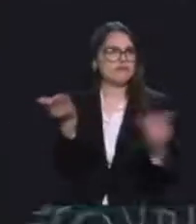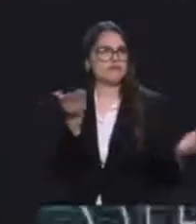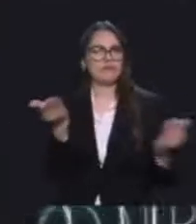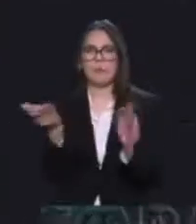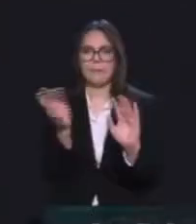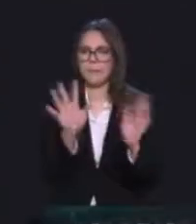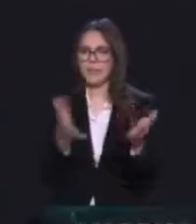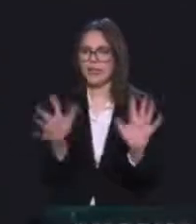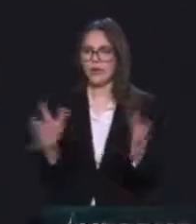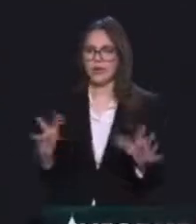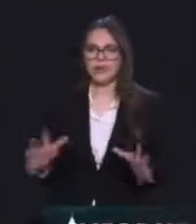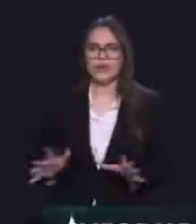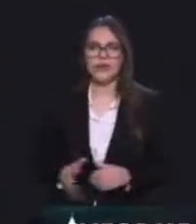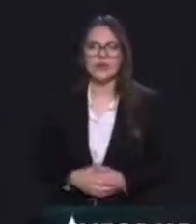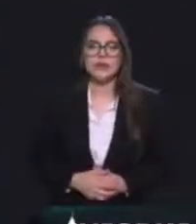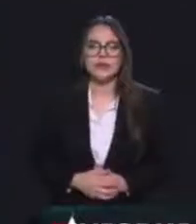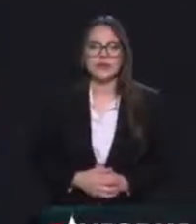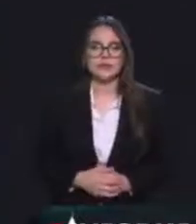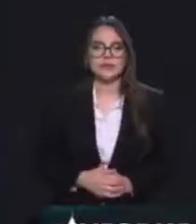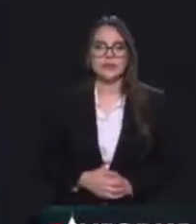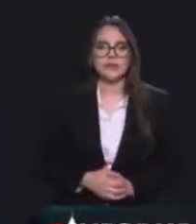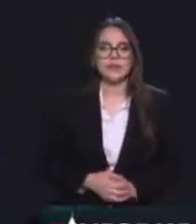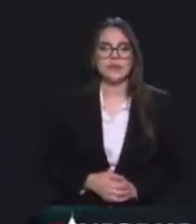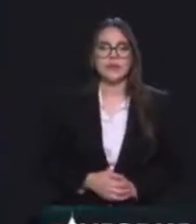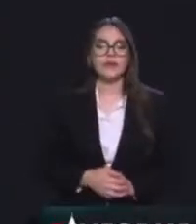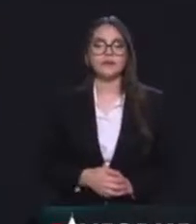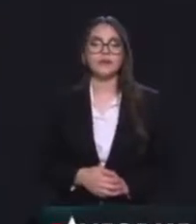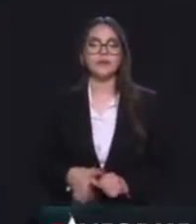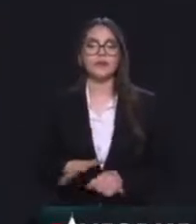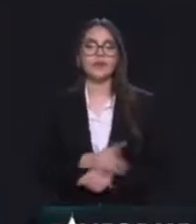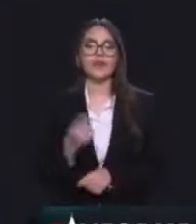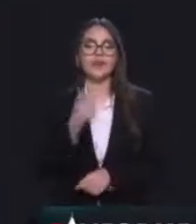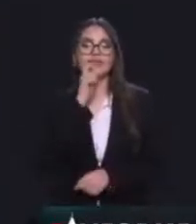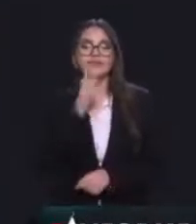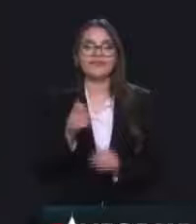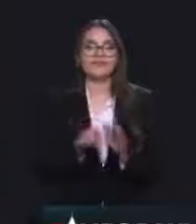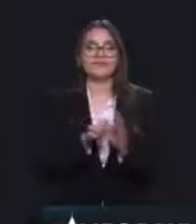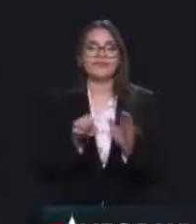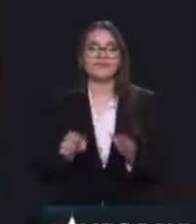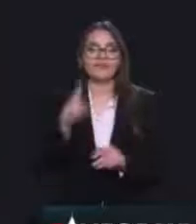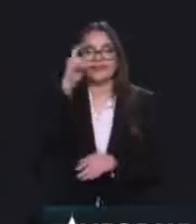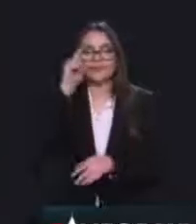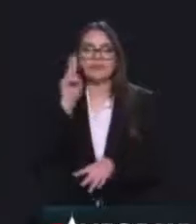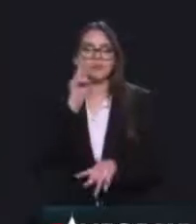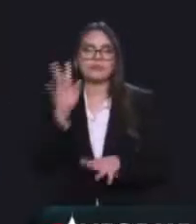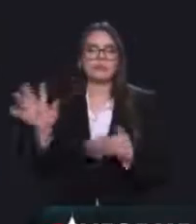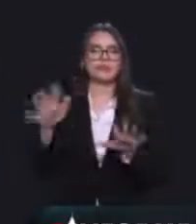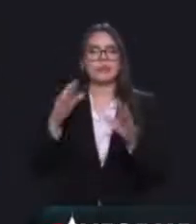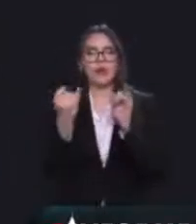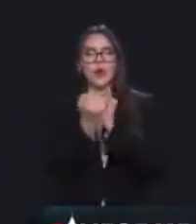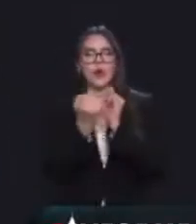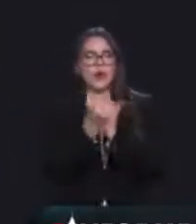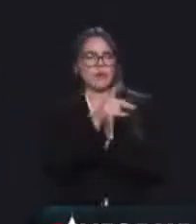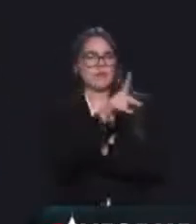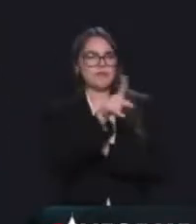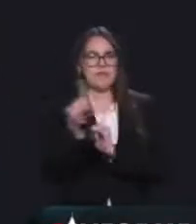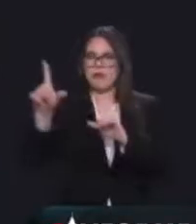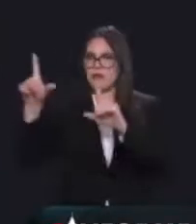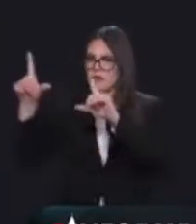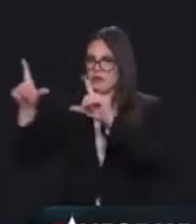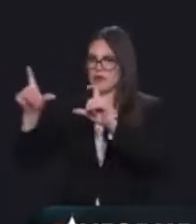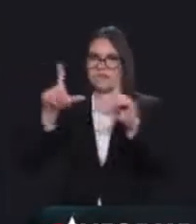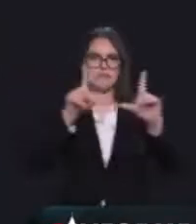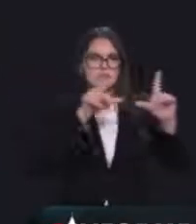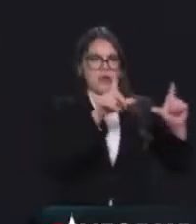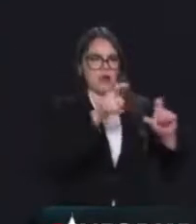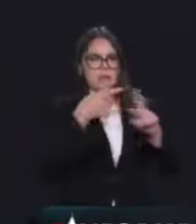difícil tener así que grupos de control como tal, como sucede en la medicina o en la biología, pero te buscas un hogar casi igual, también le tomas una foto al principio y una